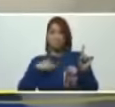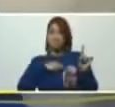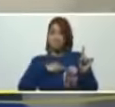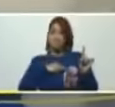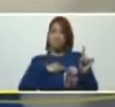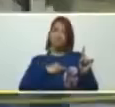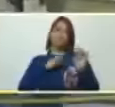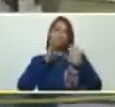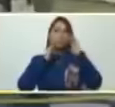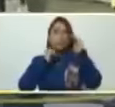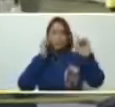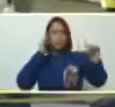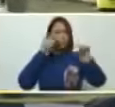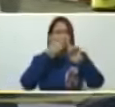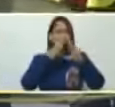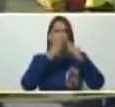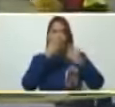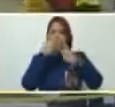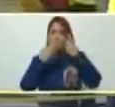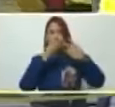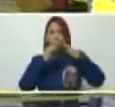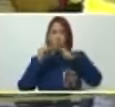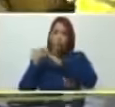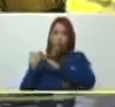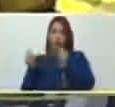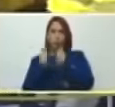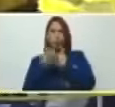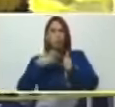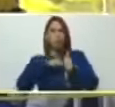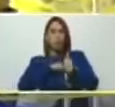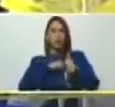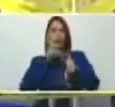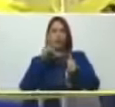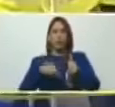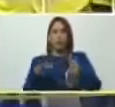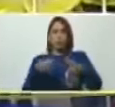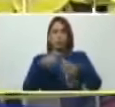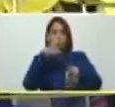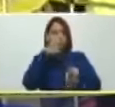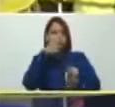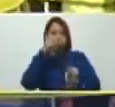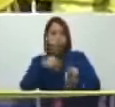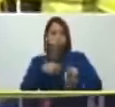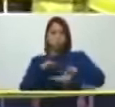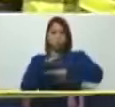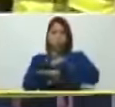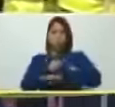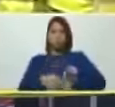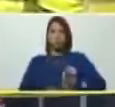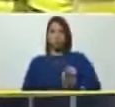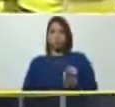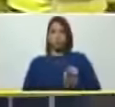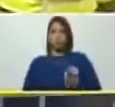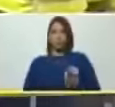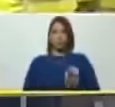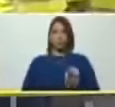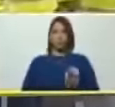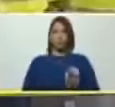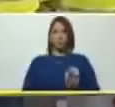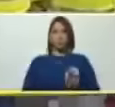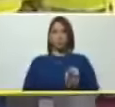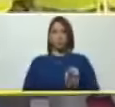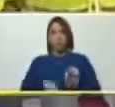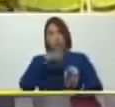hemos estado en todas las comunidades con nuestra sala, con nuestro puesto de comando municipal, nuestro puesto de